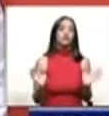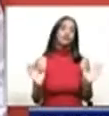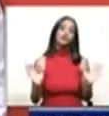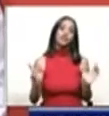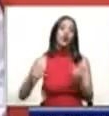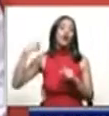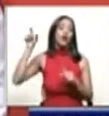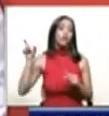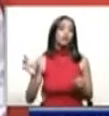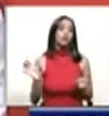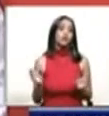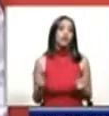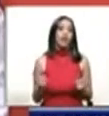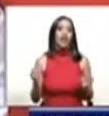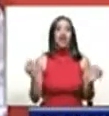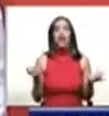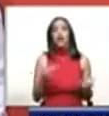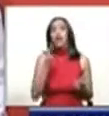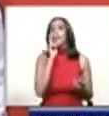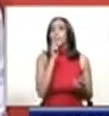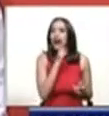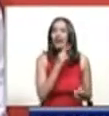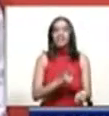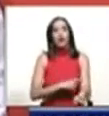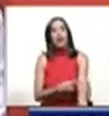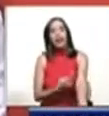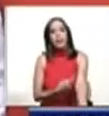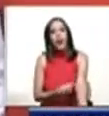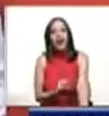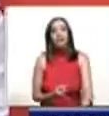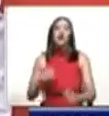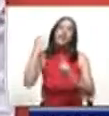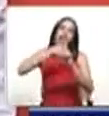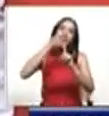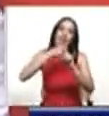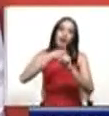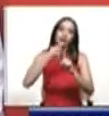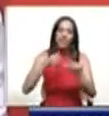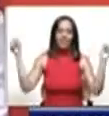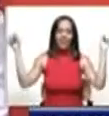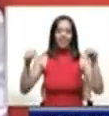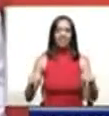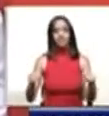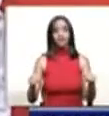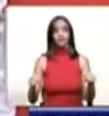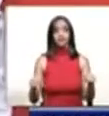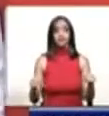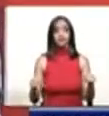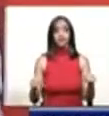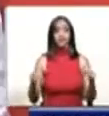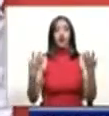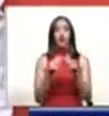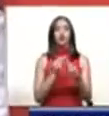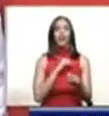La madre, los hermanos, las luchas, no, nosotros están aquí, están junto a